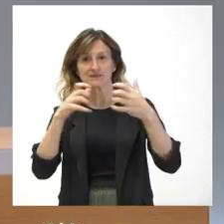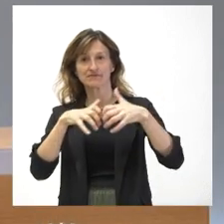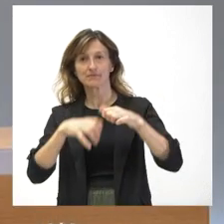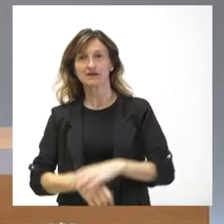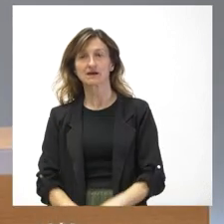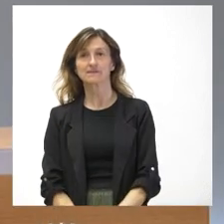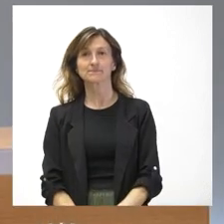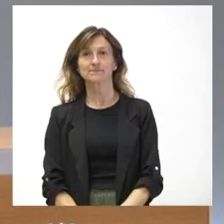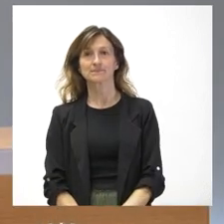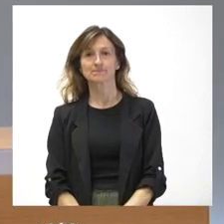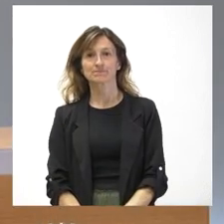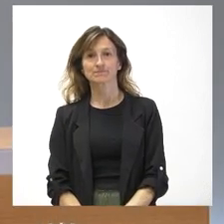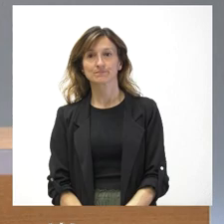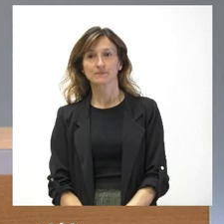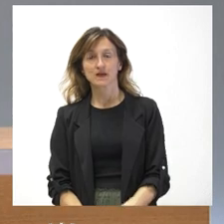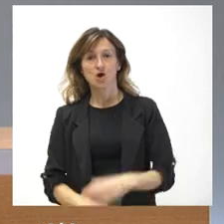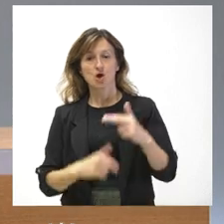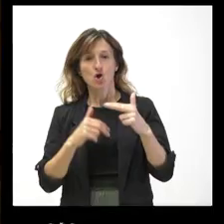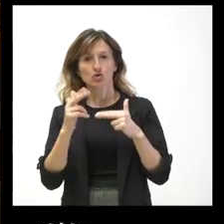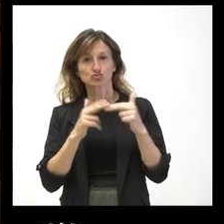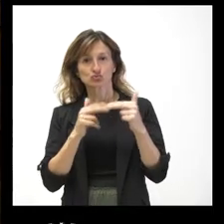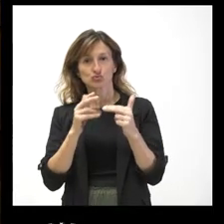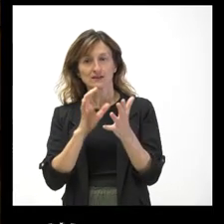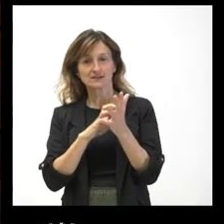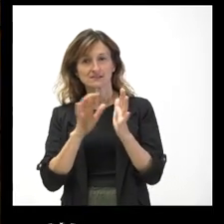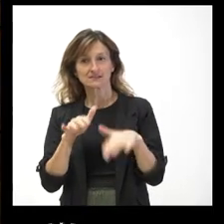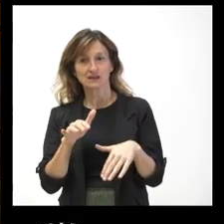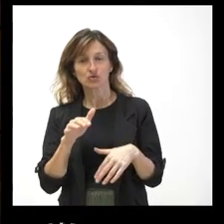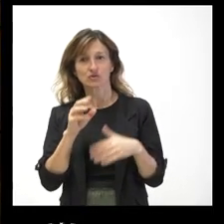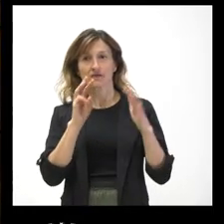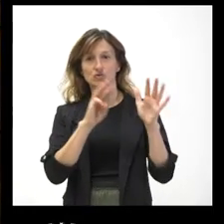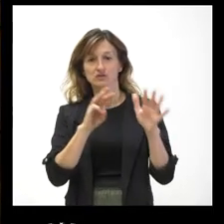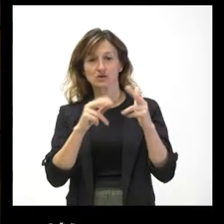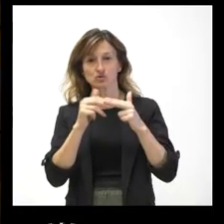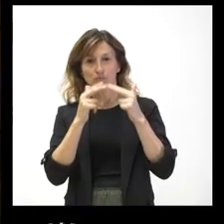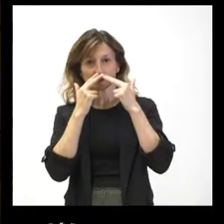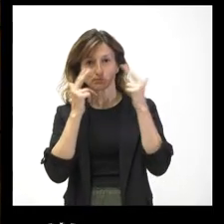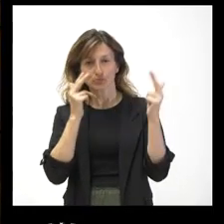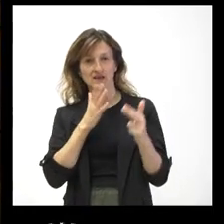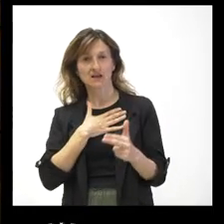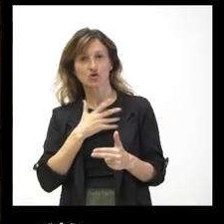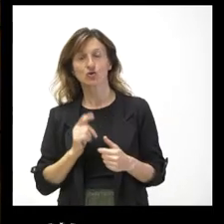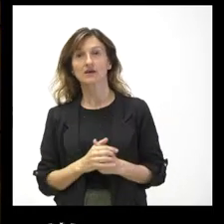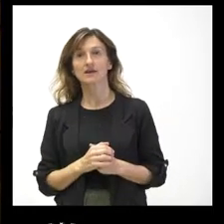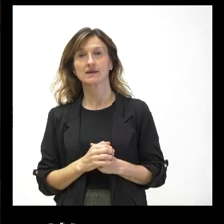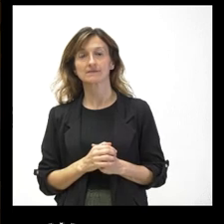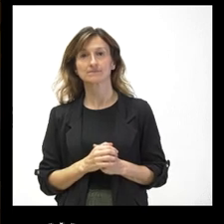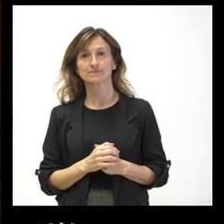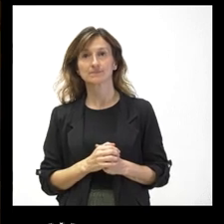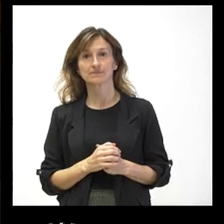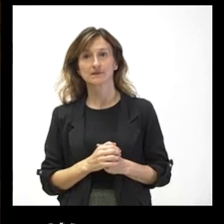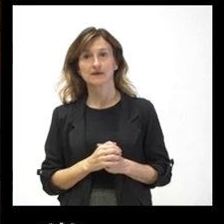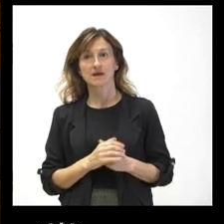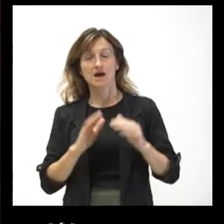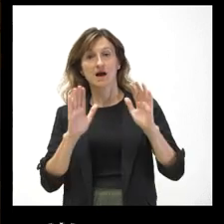que las constructoras de Castilla y león dan la espalda a 88 obras públicas en Castilla y León eh se quedan des